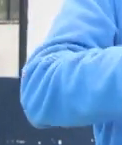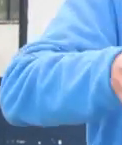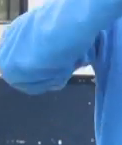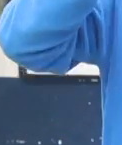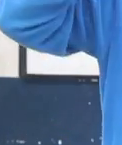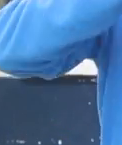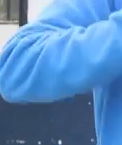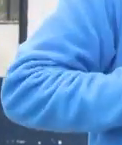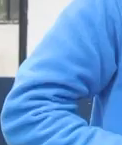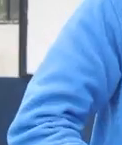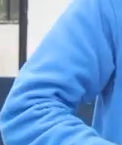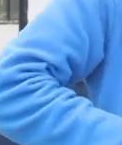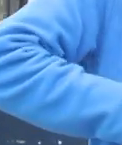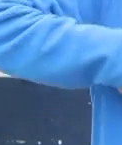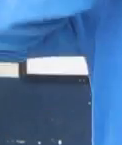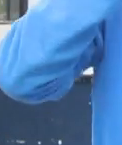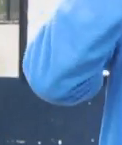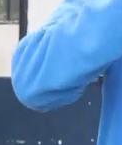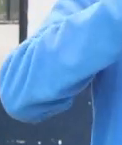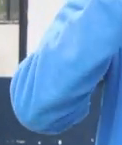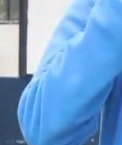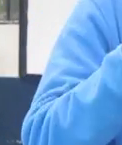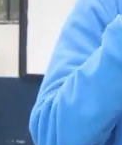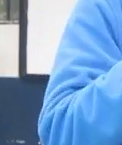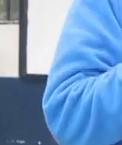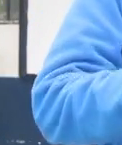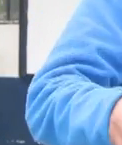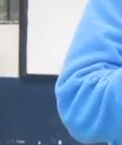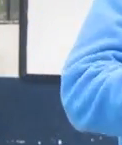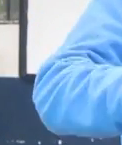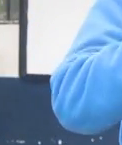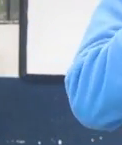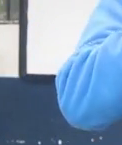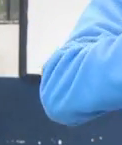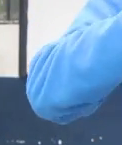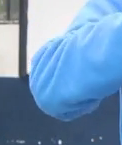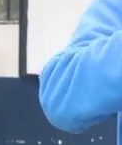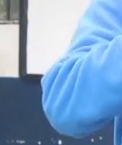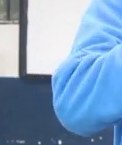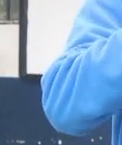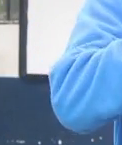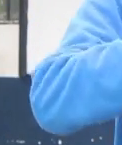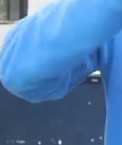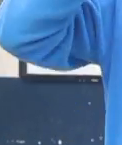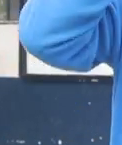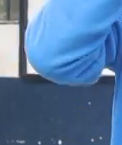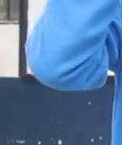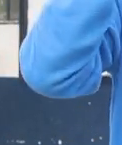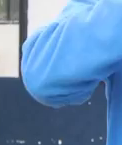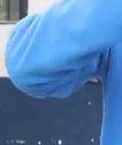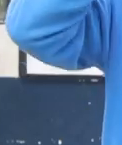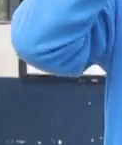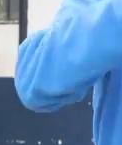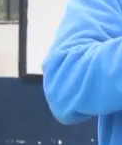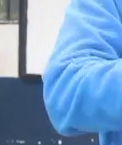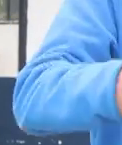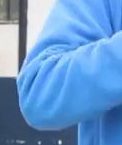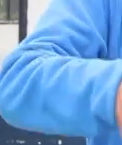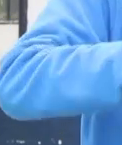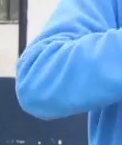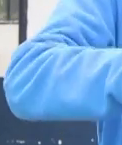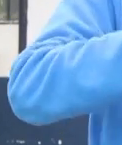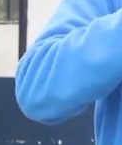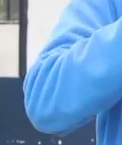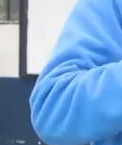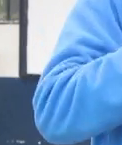esas situaciones que nos pueden perjudicar para que nuestra vida esté bien, explicar todo eso, pensar que los